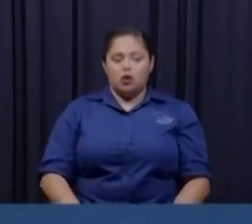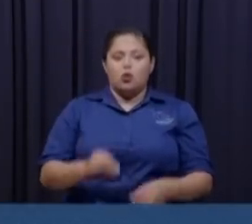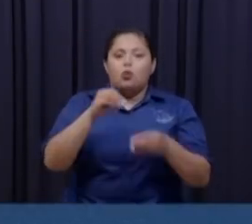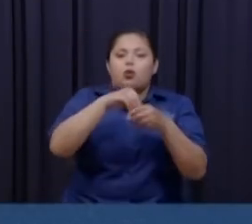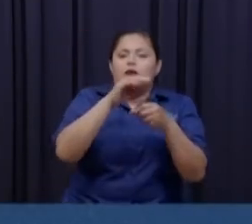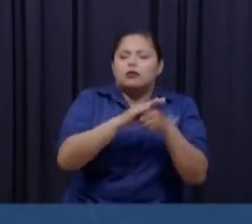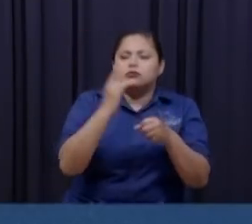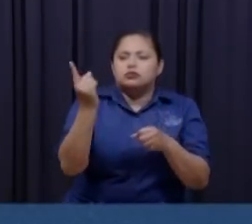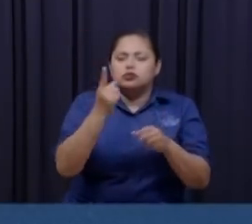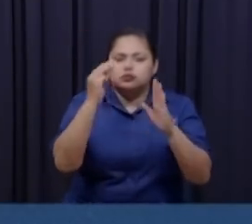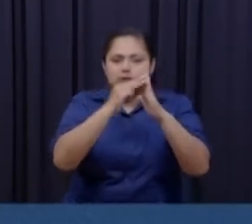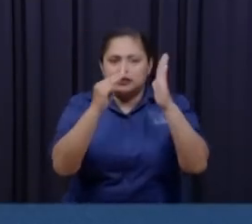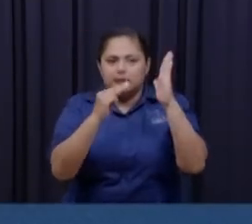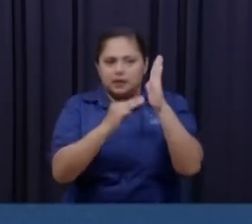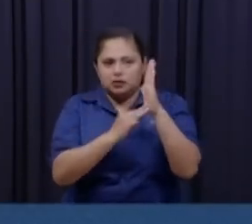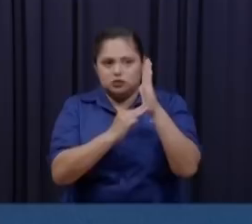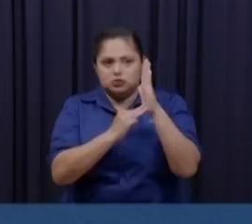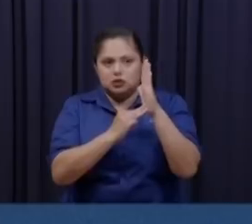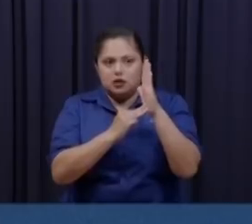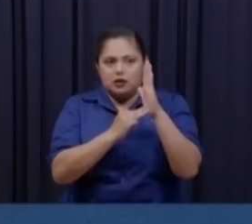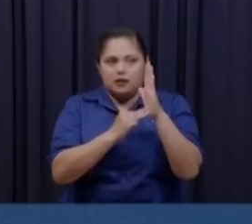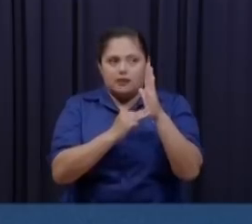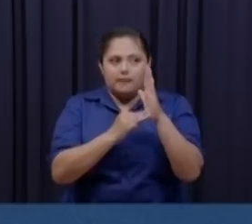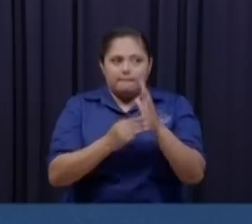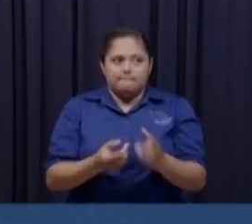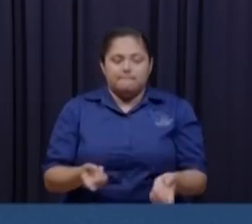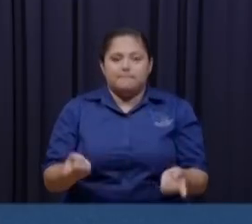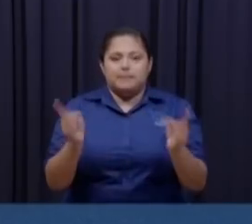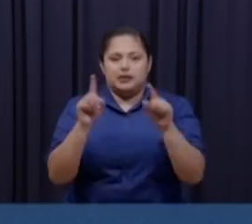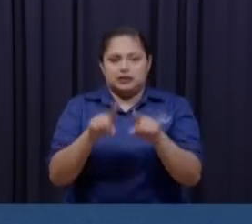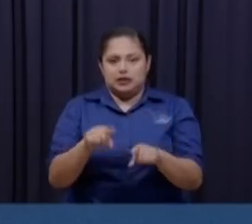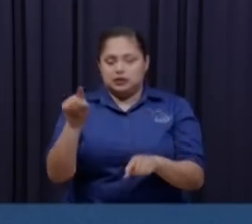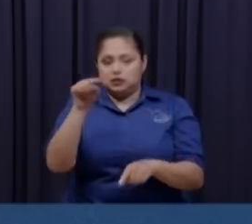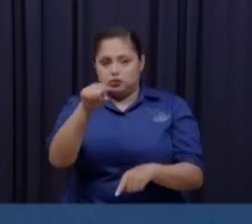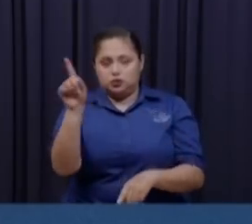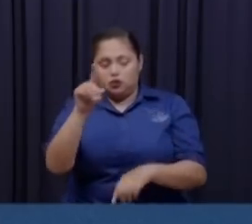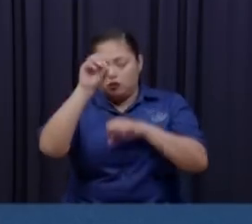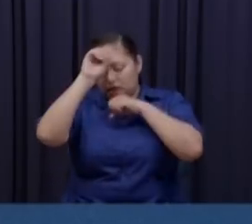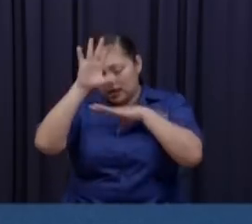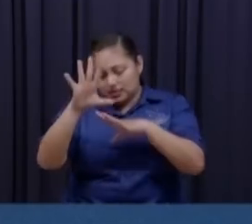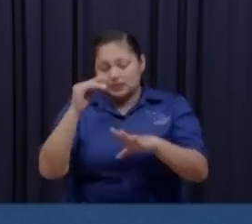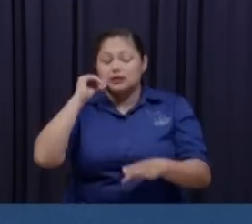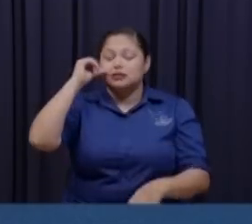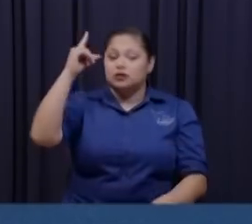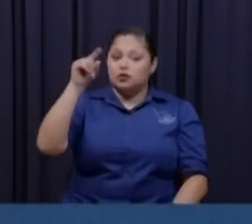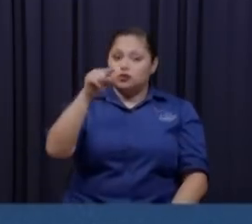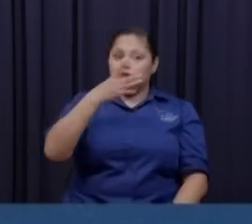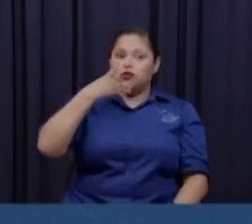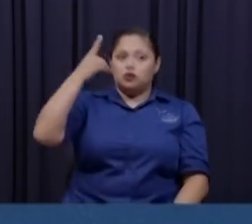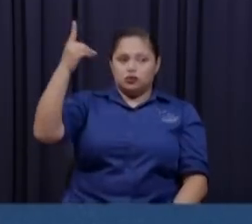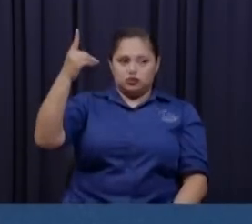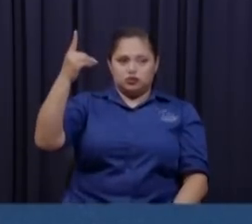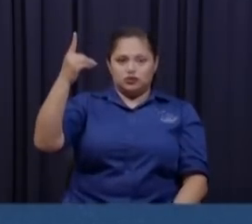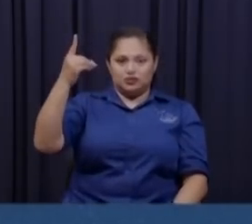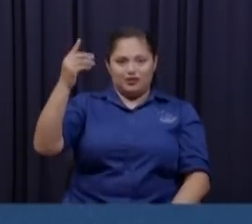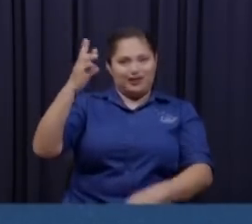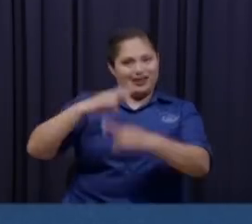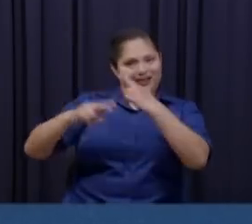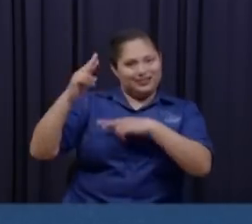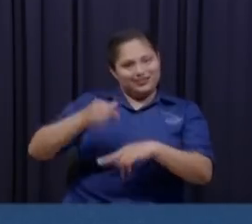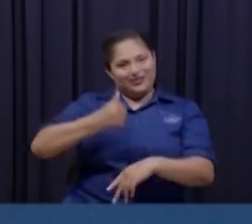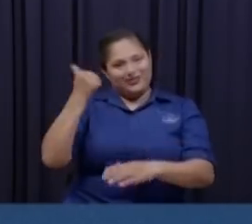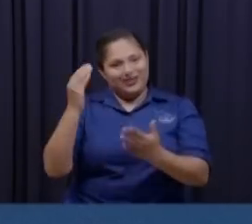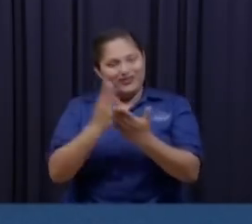guardando todos sus mandamientos, repito, sucederá que si no obedeces al Señor tu Dios, otra vez vuelvo a la del